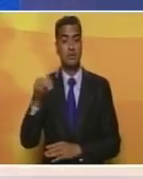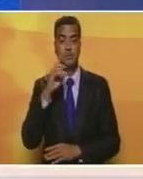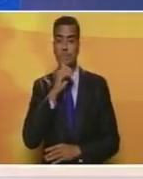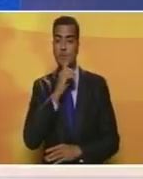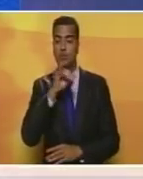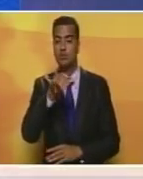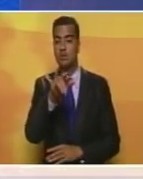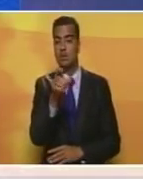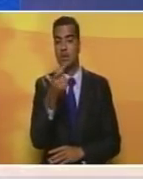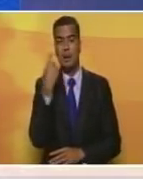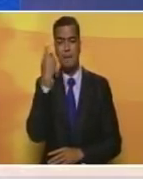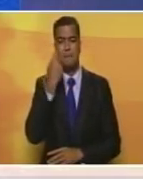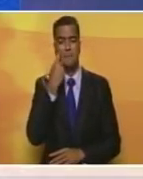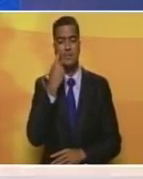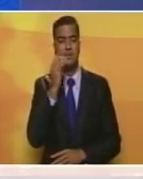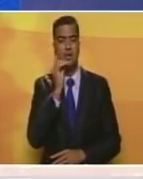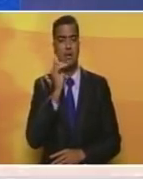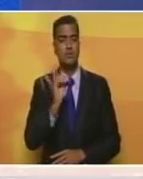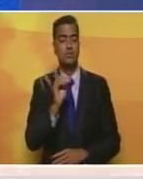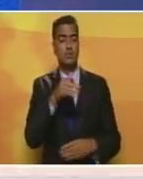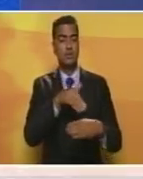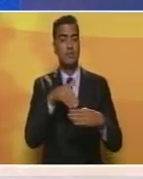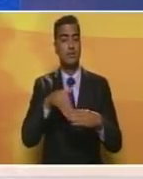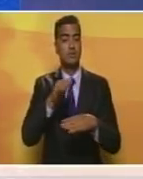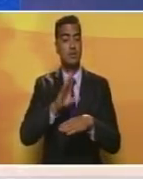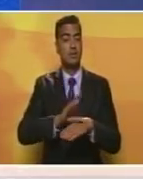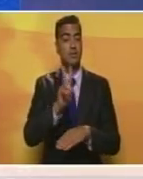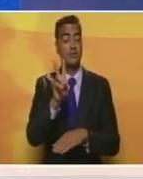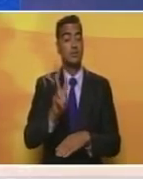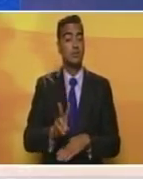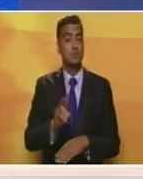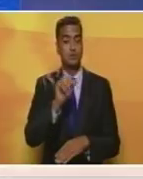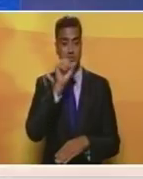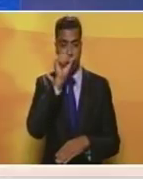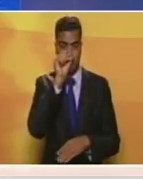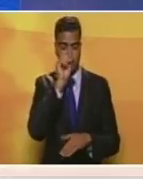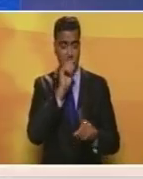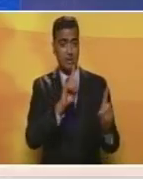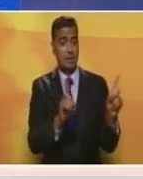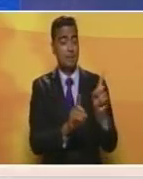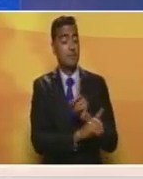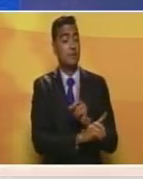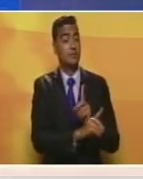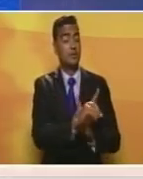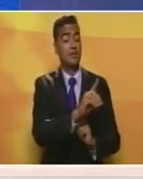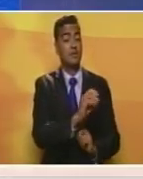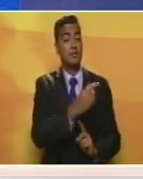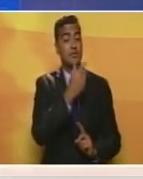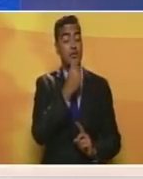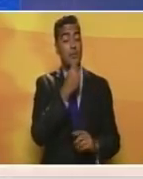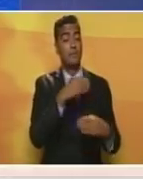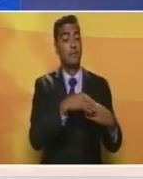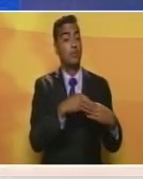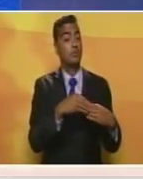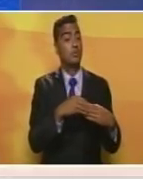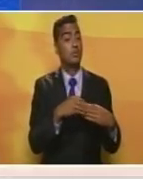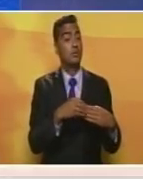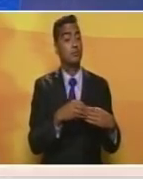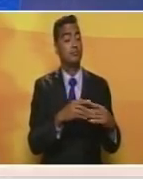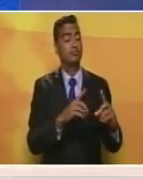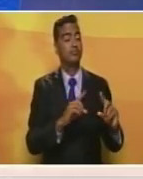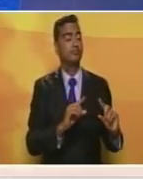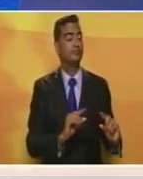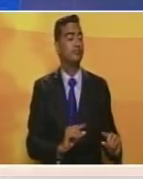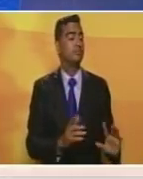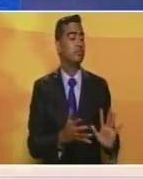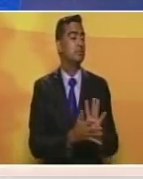del tipo de cambio en bolívares corresponde al menor precio propuesto por las personas demandantes que resulten adjudicadas.